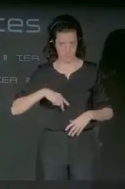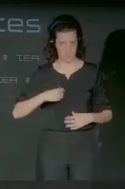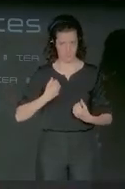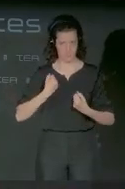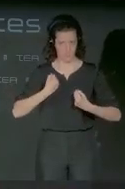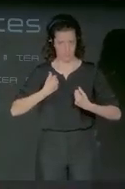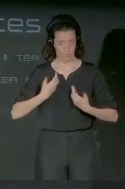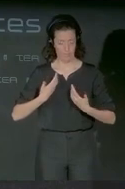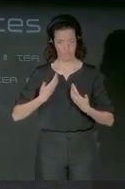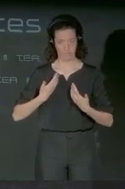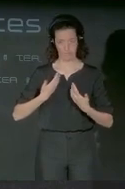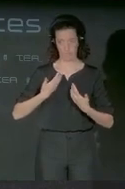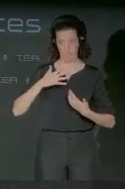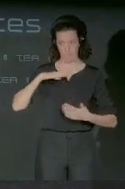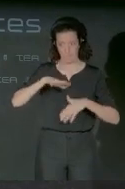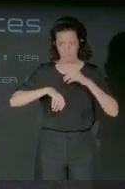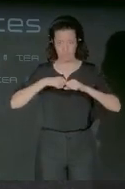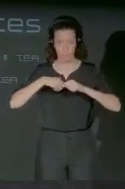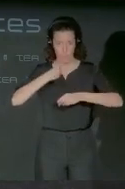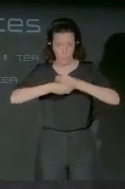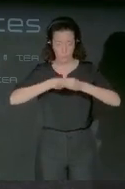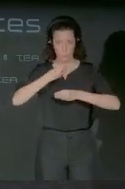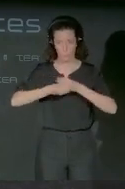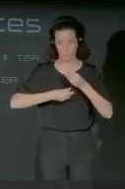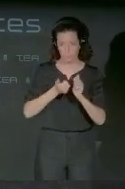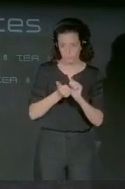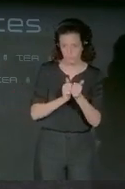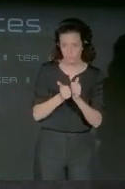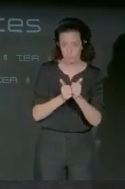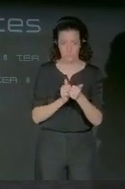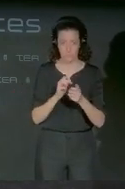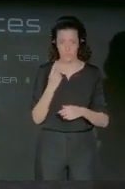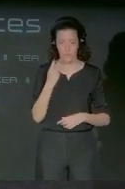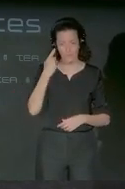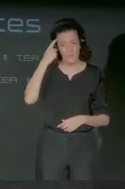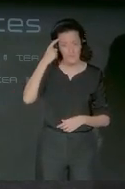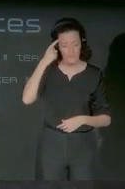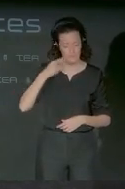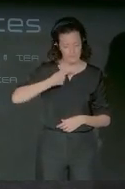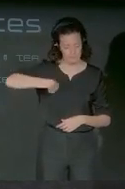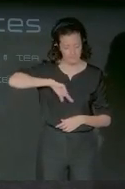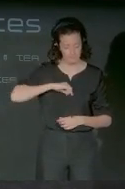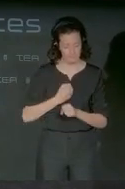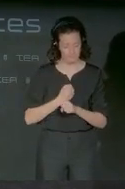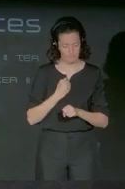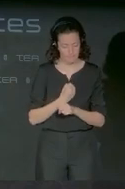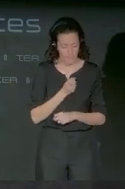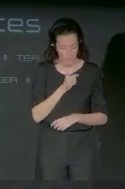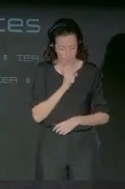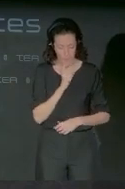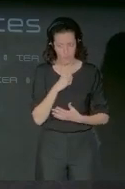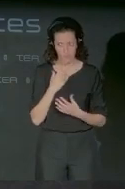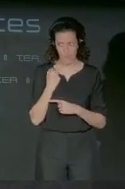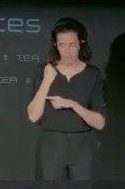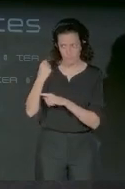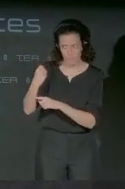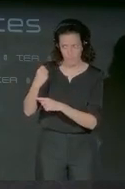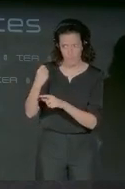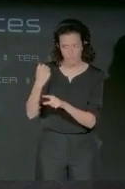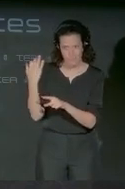del videojuego hay que analizar qué empresas son europeas, qué es lo que estamos haciendo, qué estamos apoyando, qué tipo de diversidad